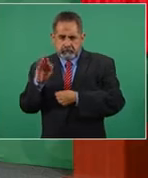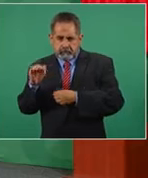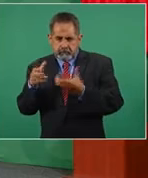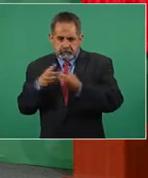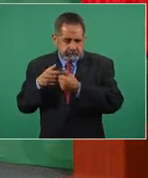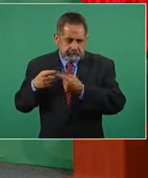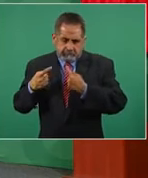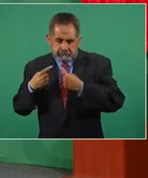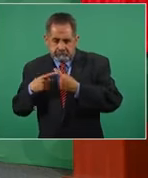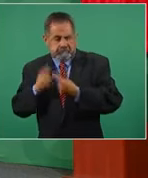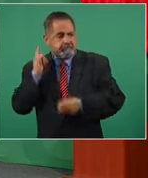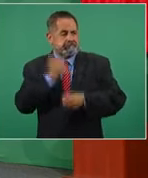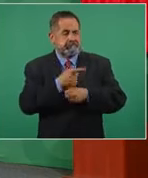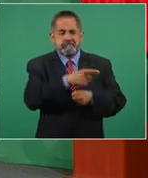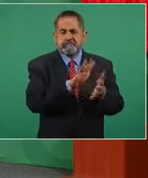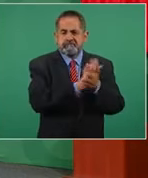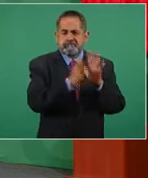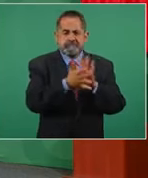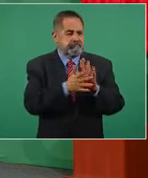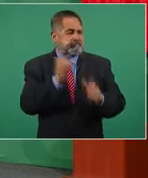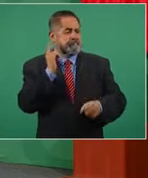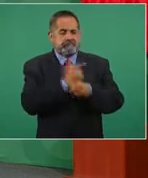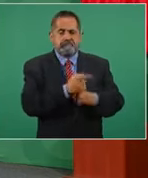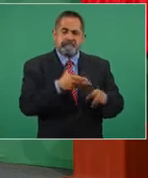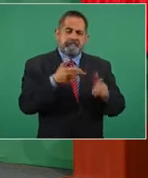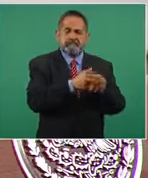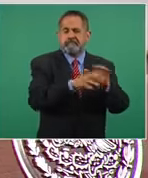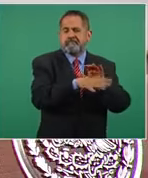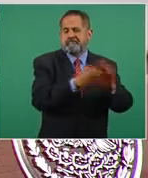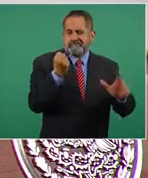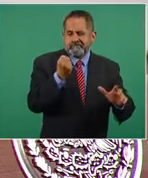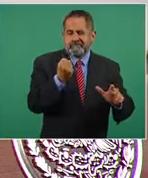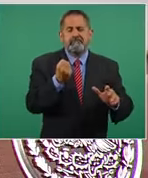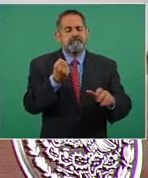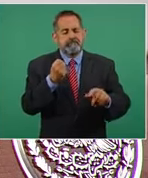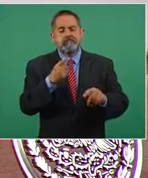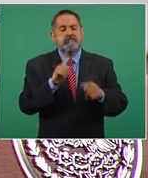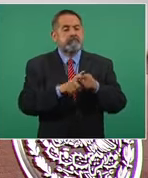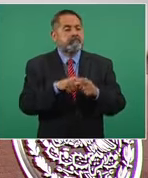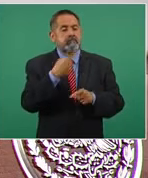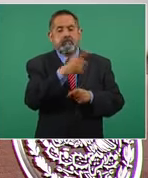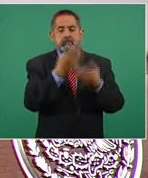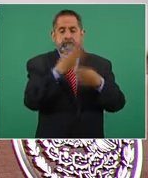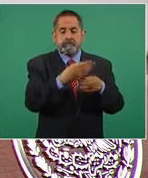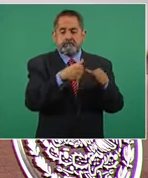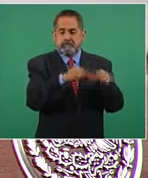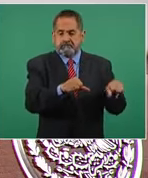la estructura del crimen organizado y del crimen de cuello blanco mediante el bloqueo de